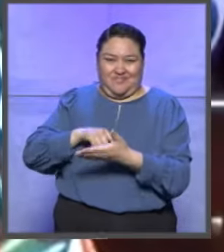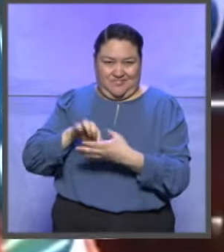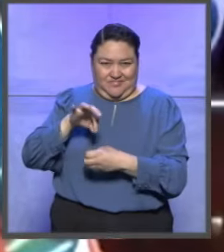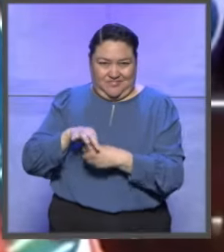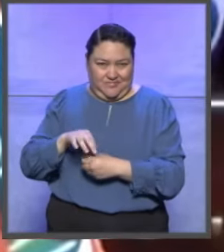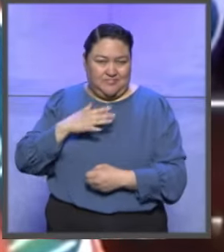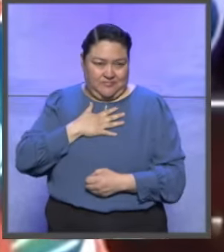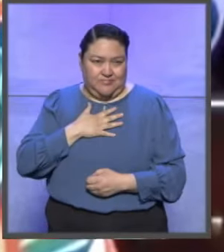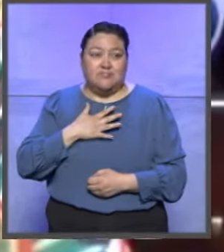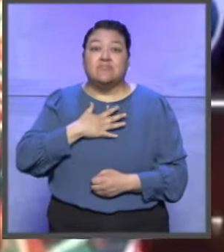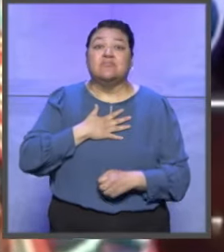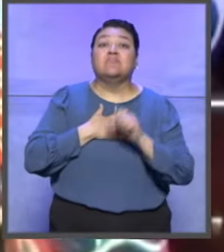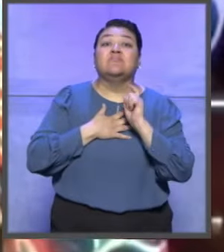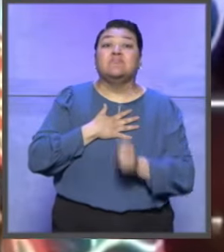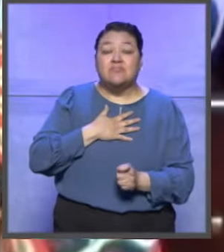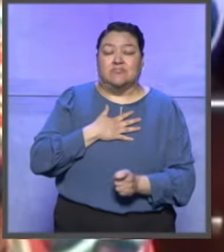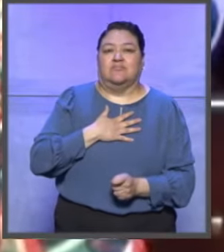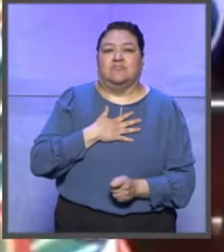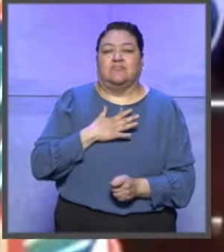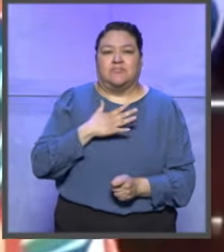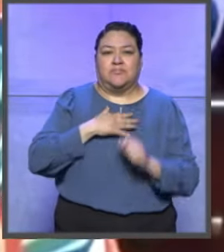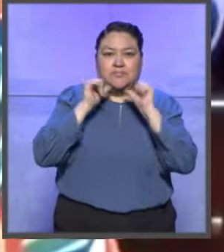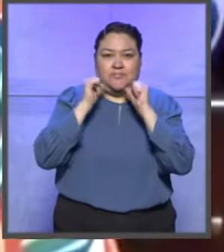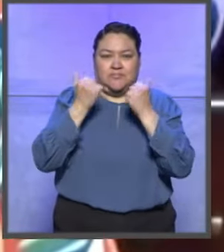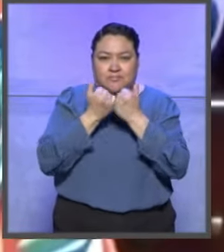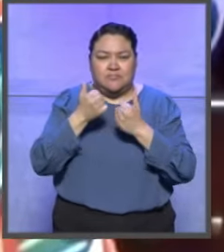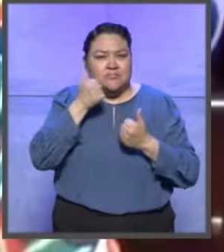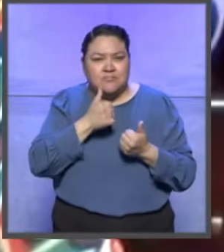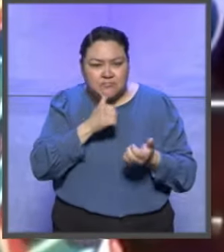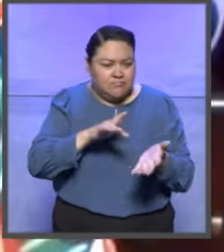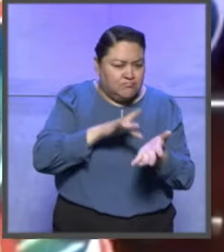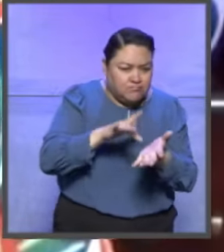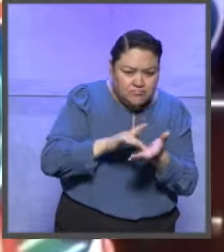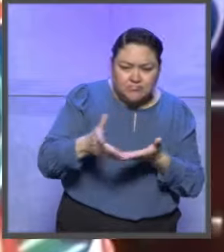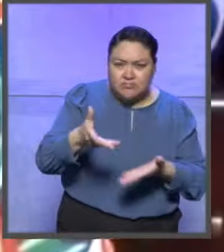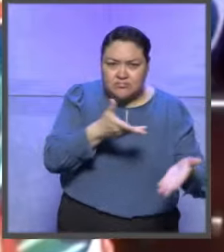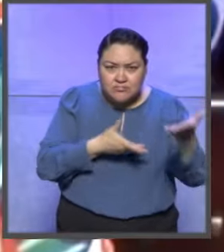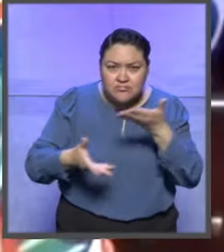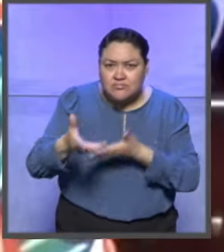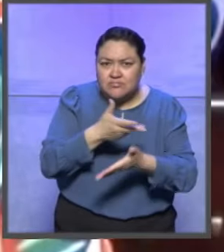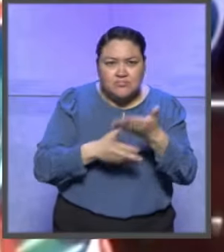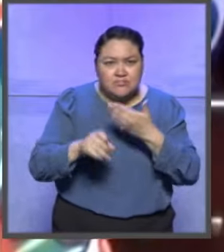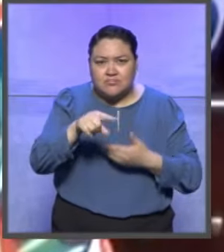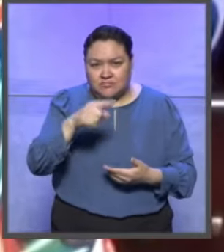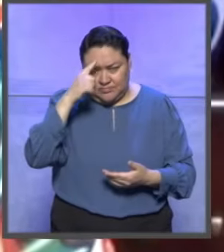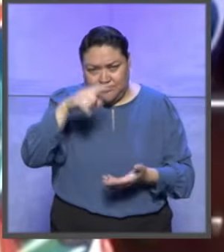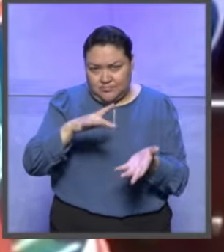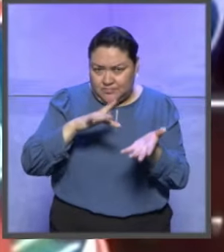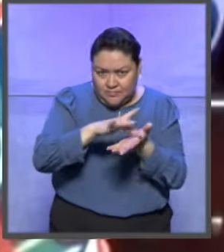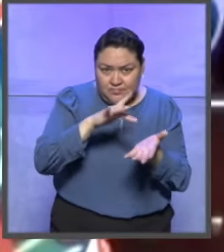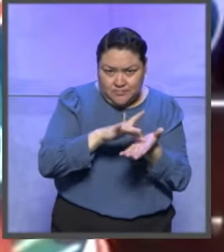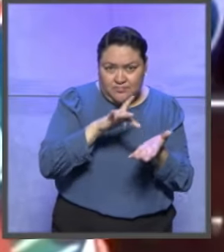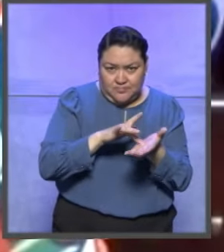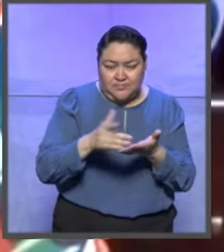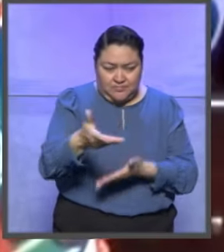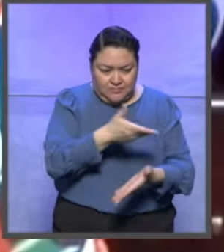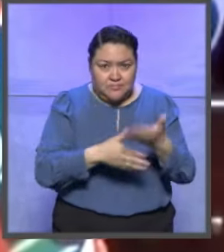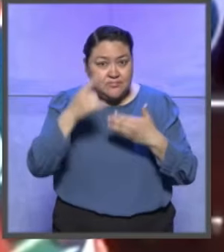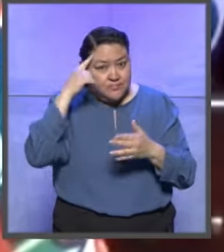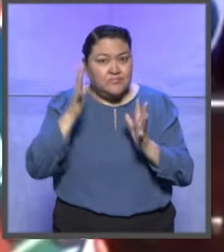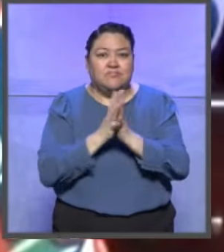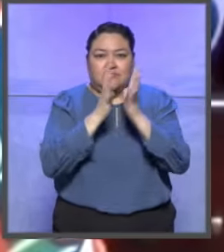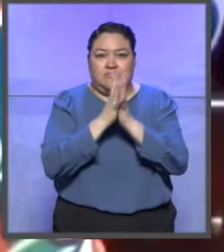Electorales, somos unos elementos participativos en esta contribución que se tiene de